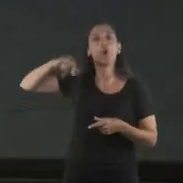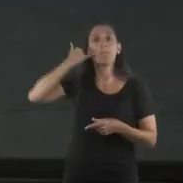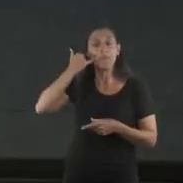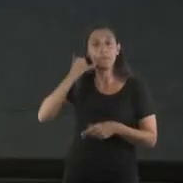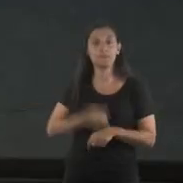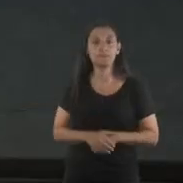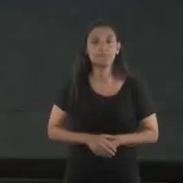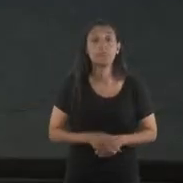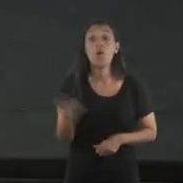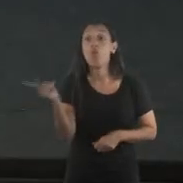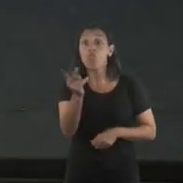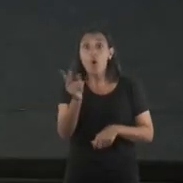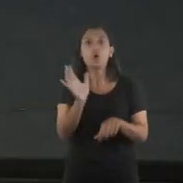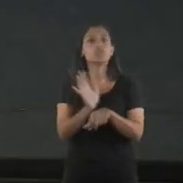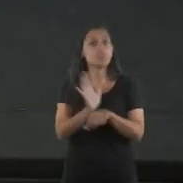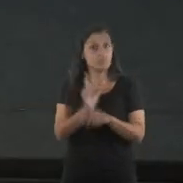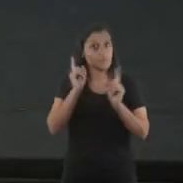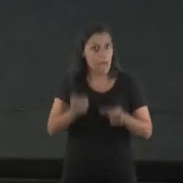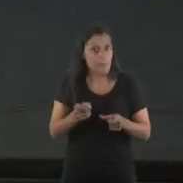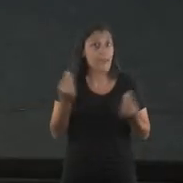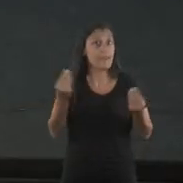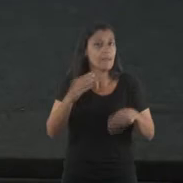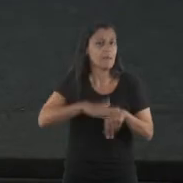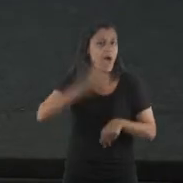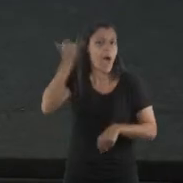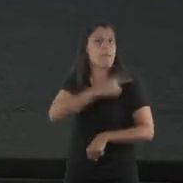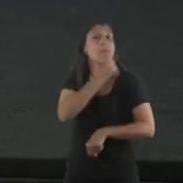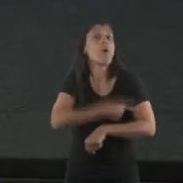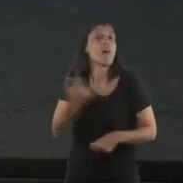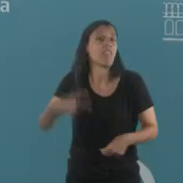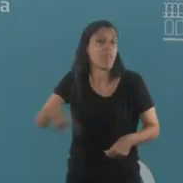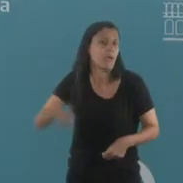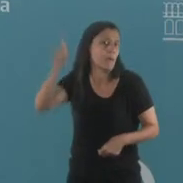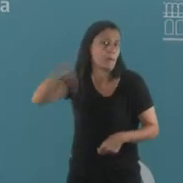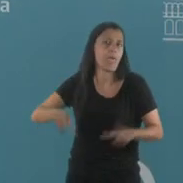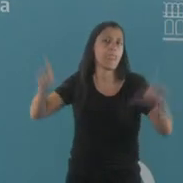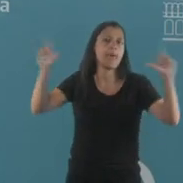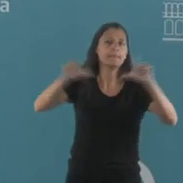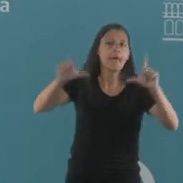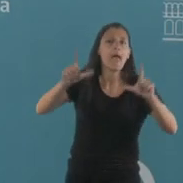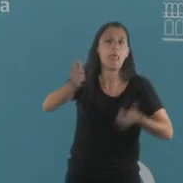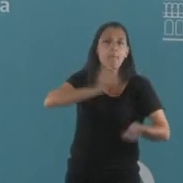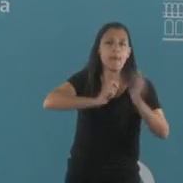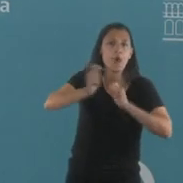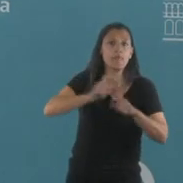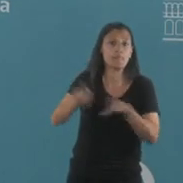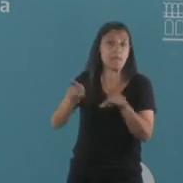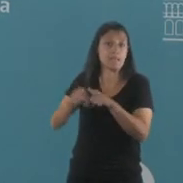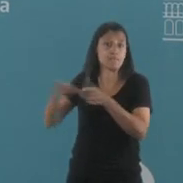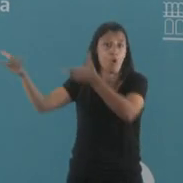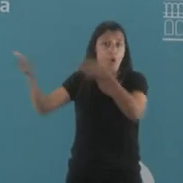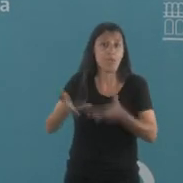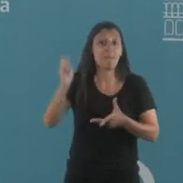magnate Comodoro Py y el medio de comunicación que había invitado a los jueces